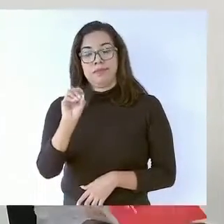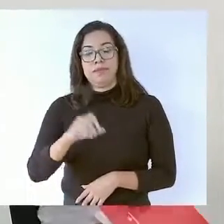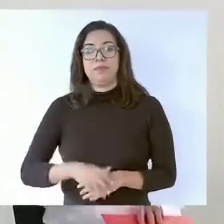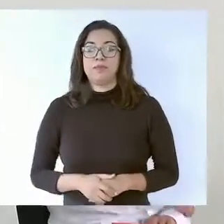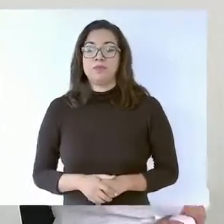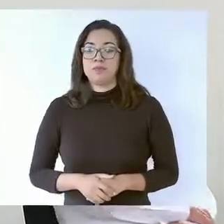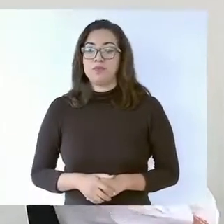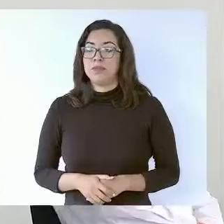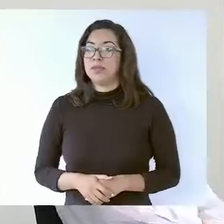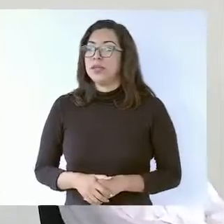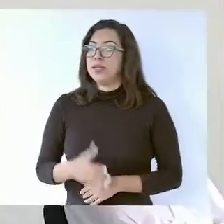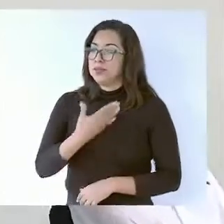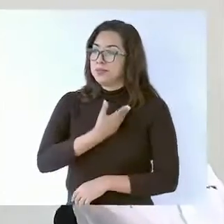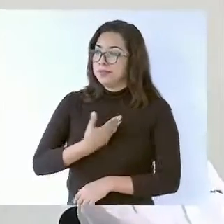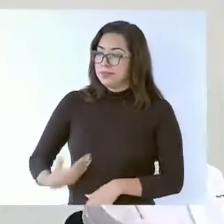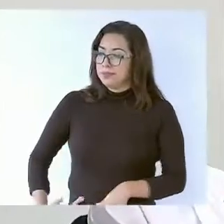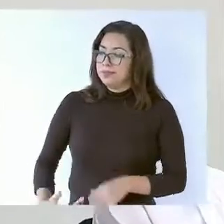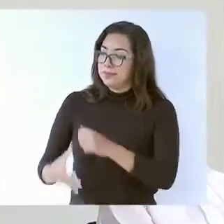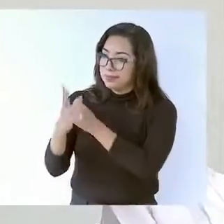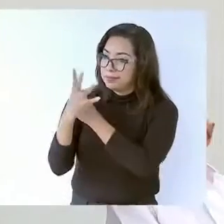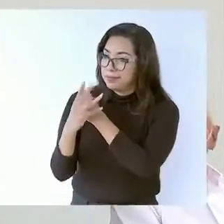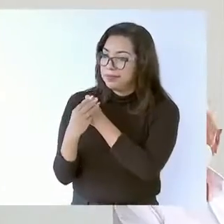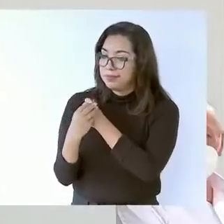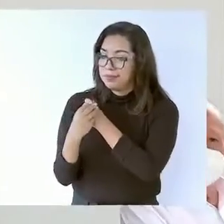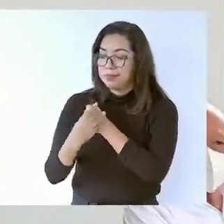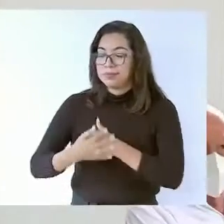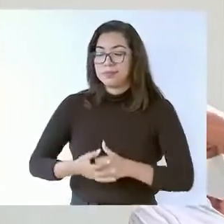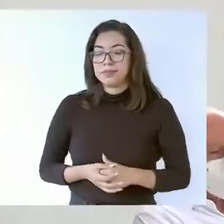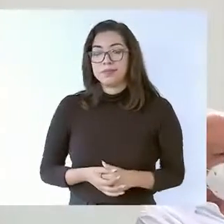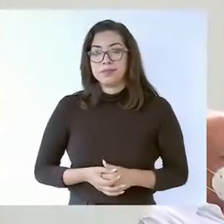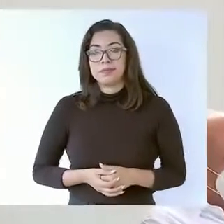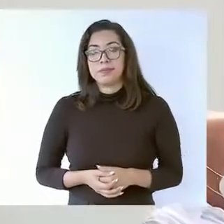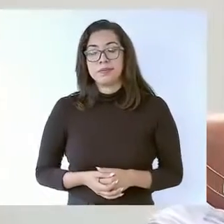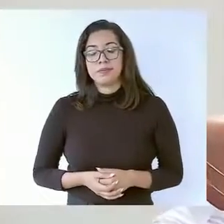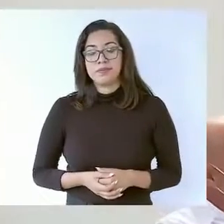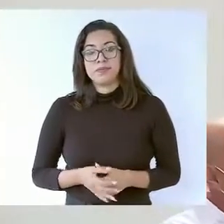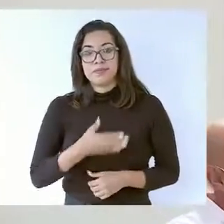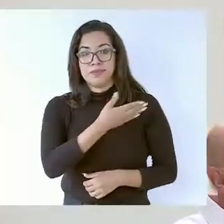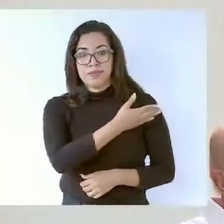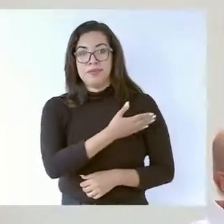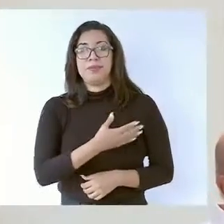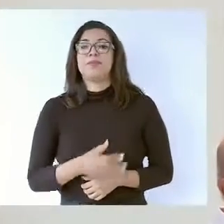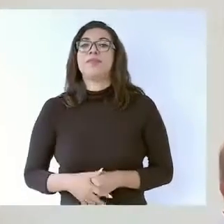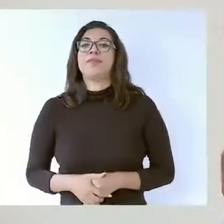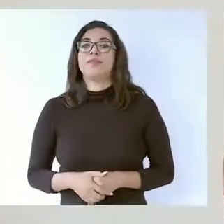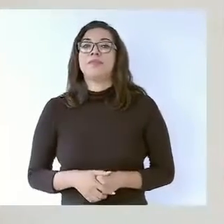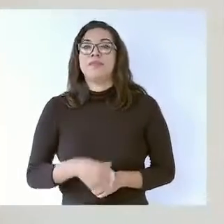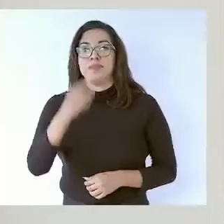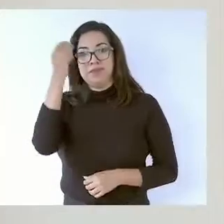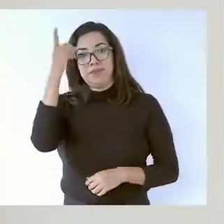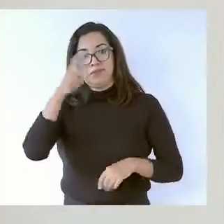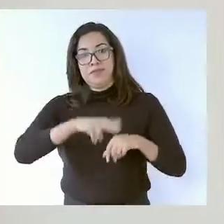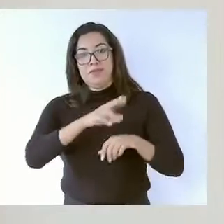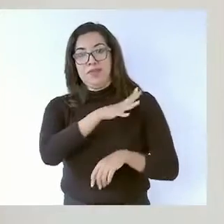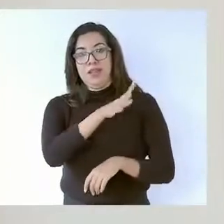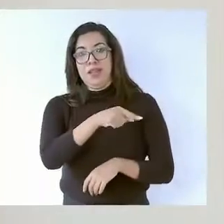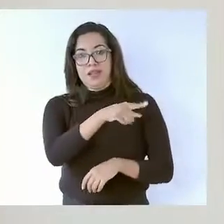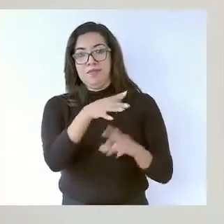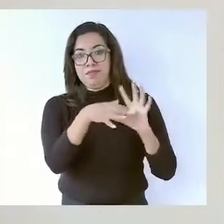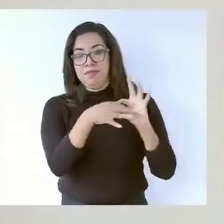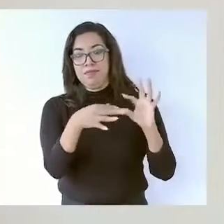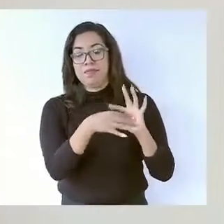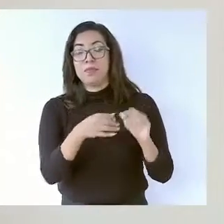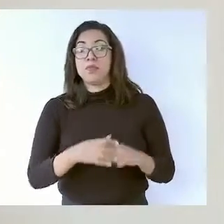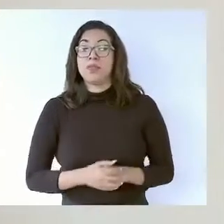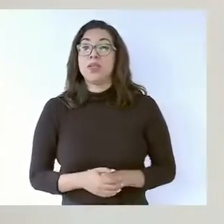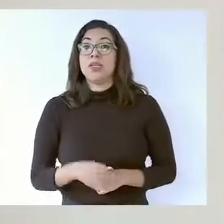Con su permiso, señor presidente, como lo ha informado el señor general subsecretario de la Defensa Nacional, SEDENA participará